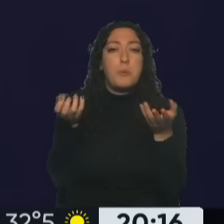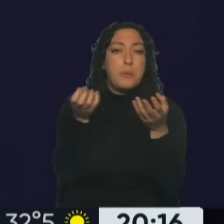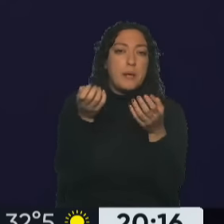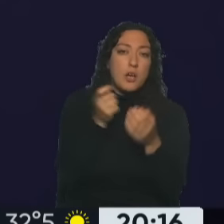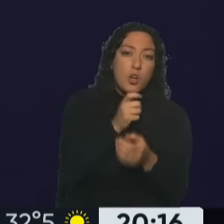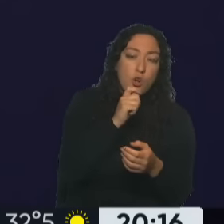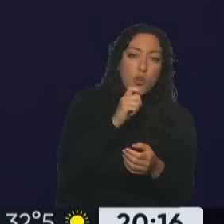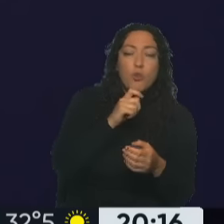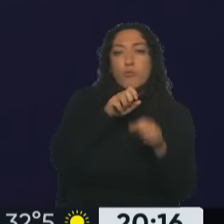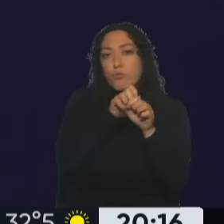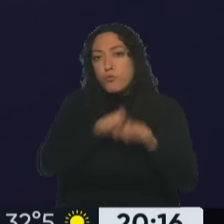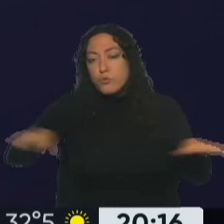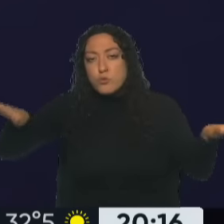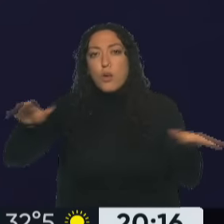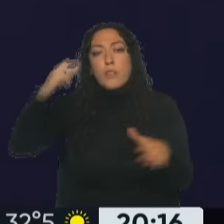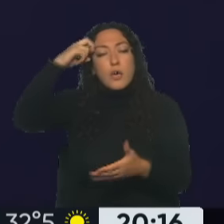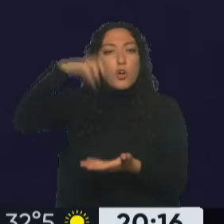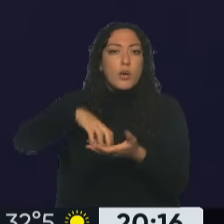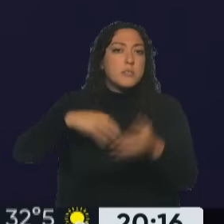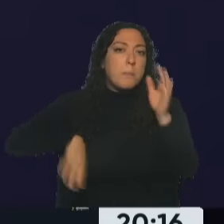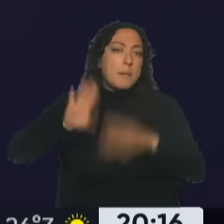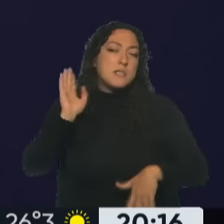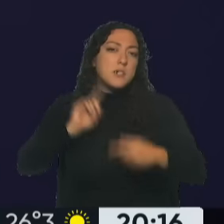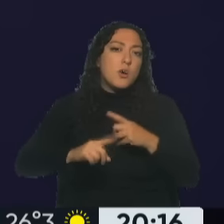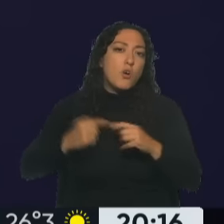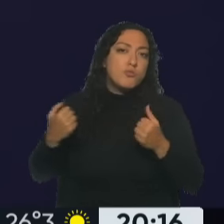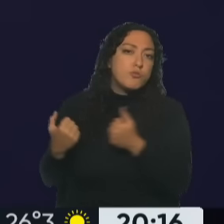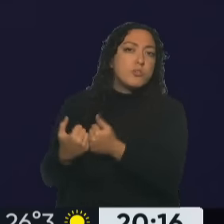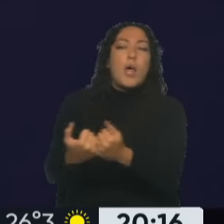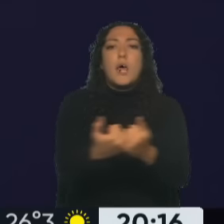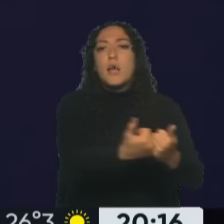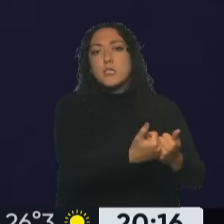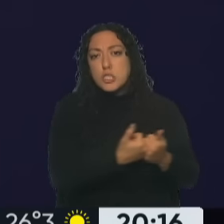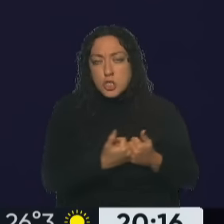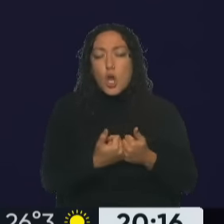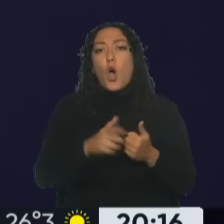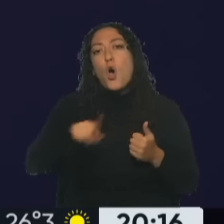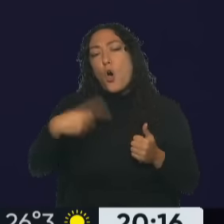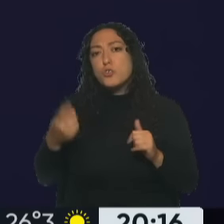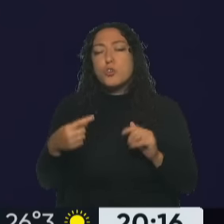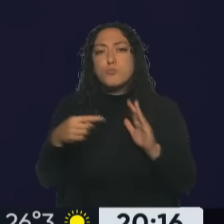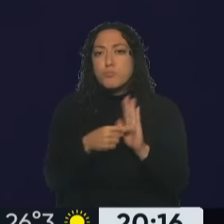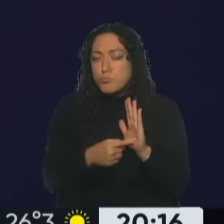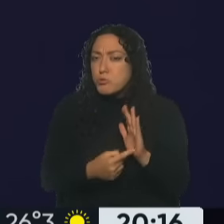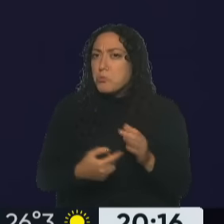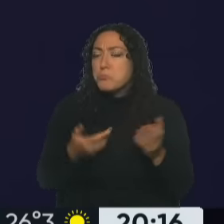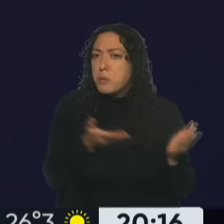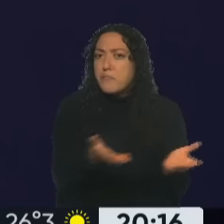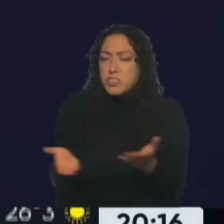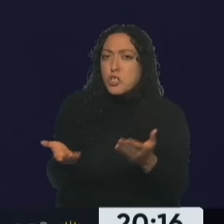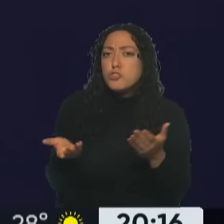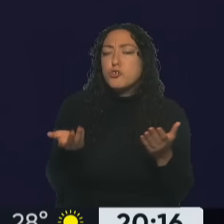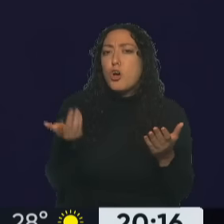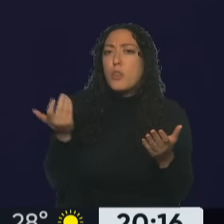congreso hay enorme consenso en que todo en que el resto del paquete es absolutamente beneficioso